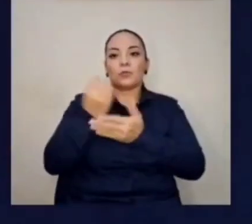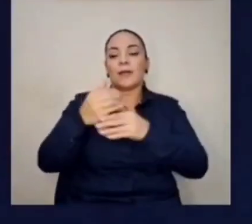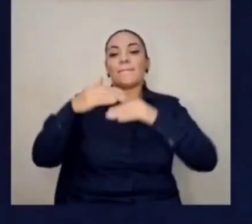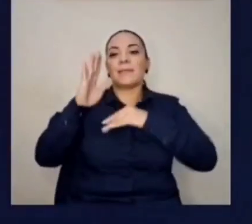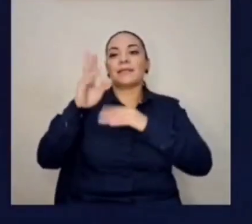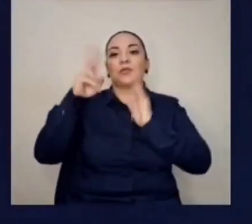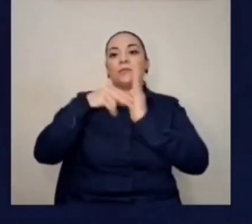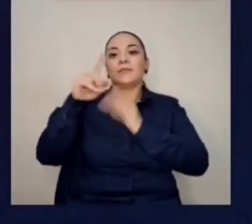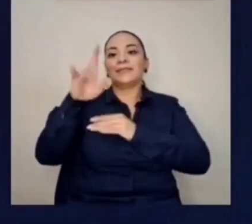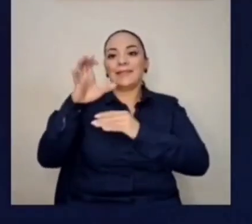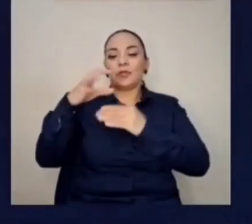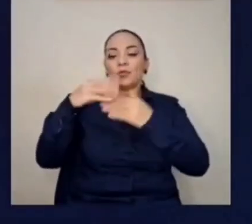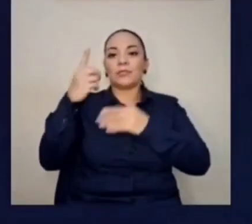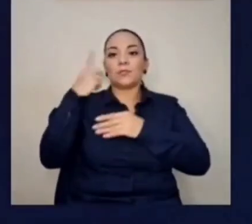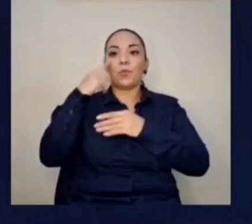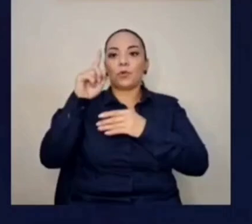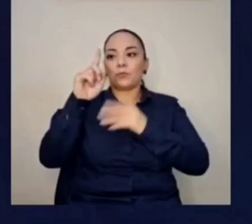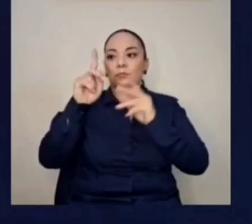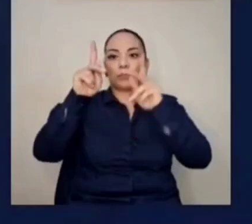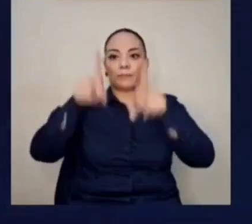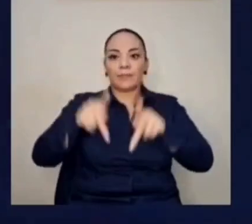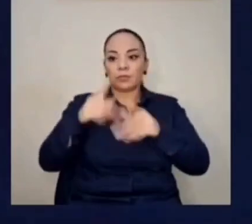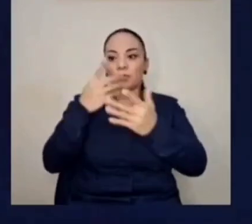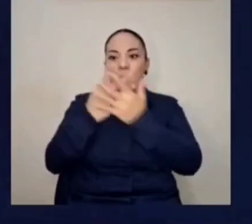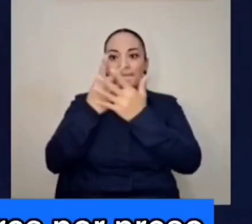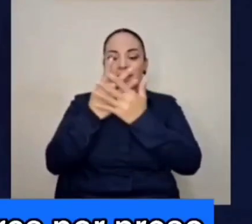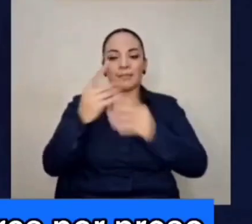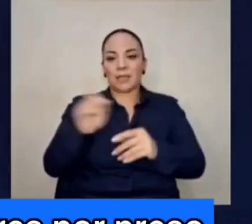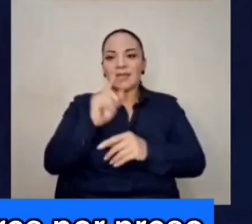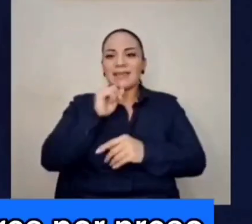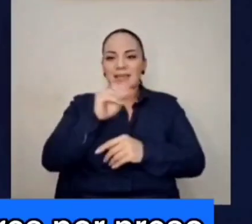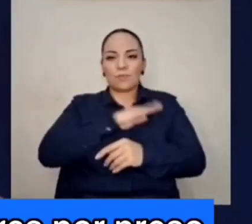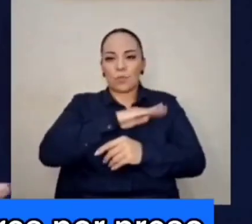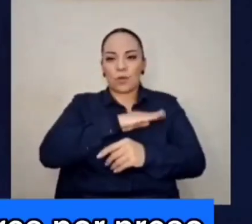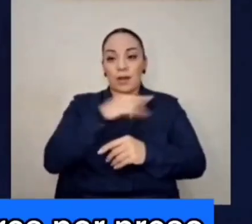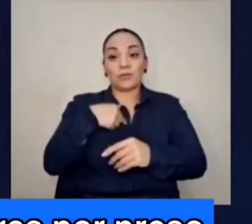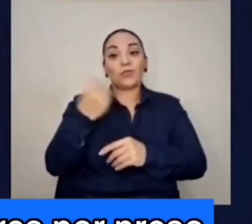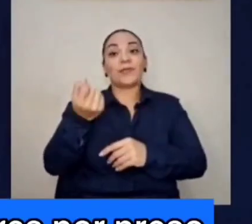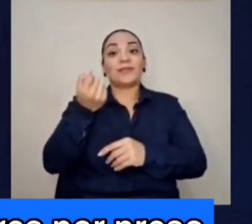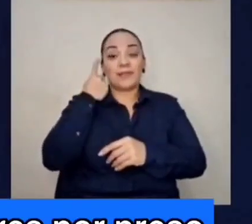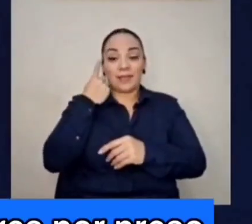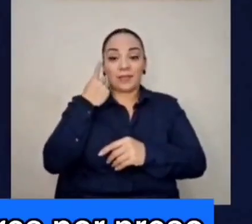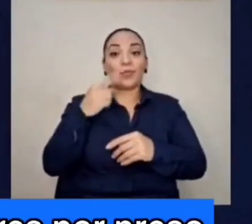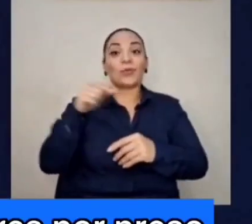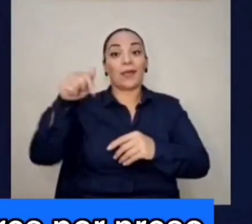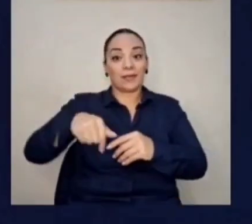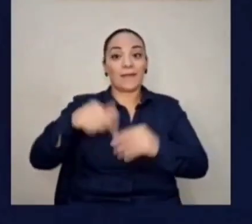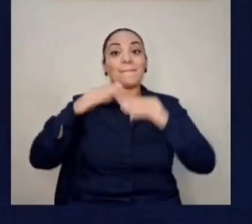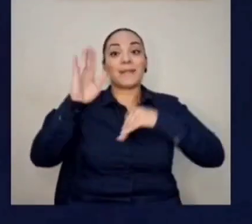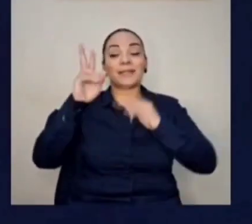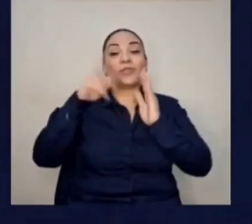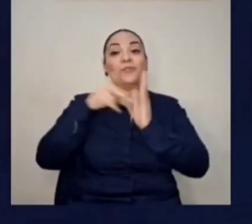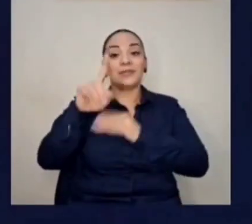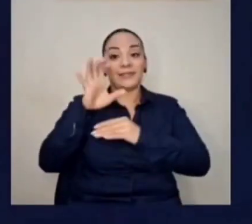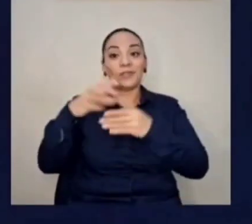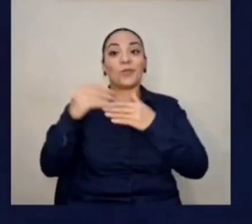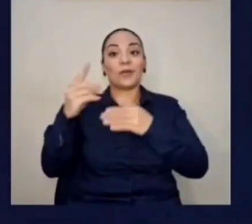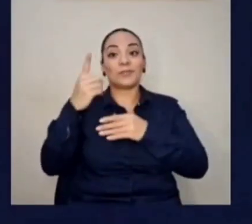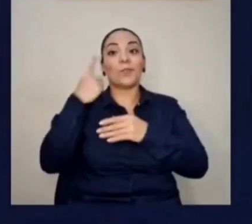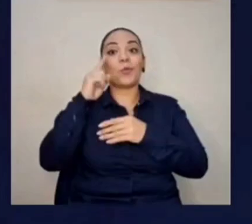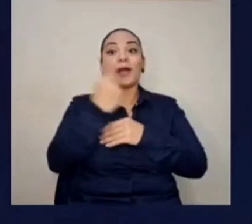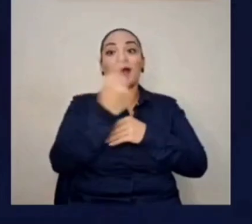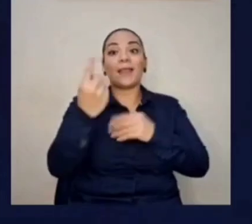preso. Sería inmoral. Y entiendo que cuesta más de $2,100 por preso.